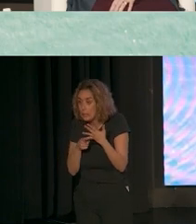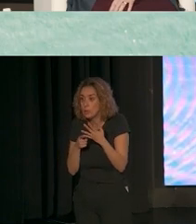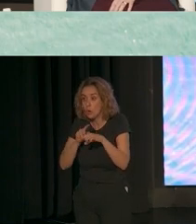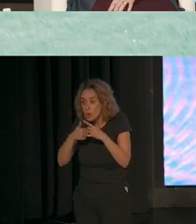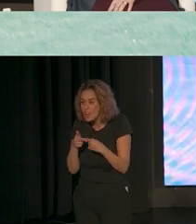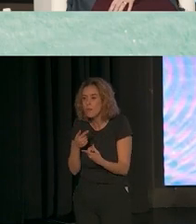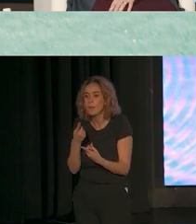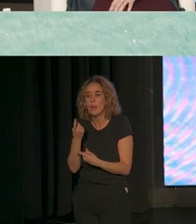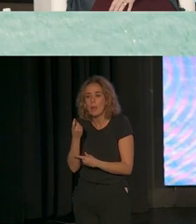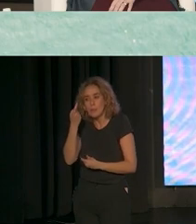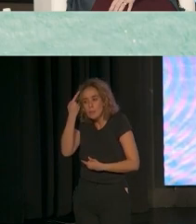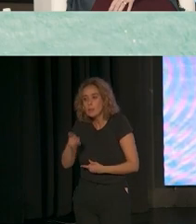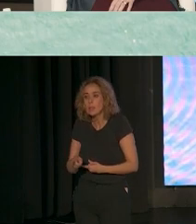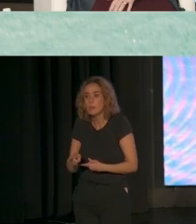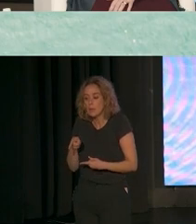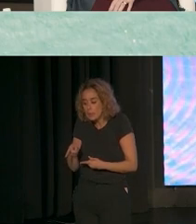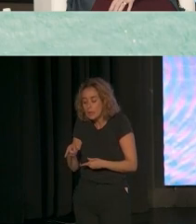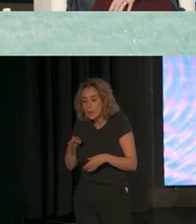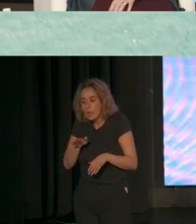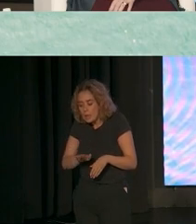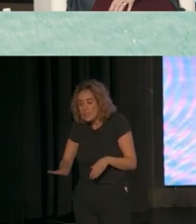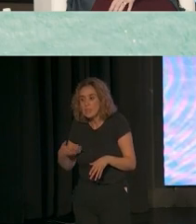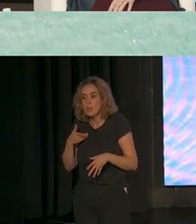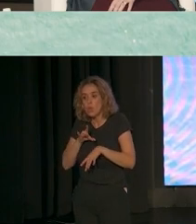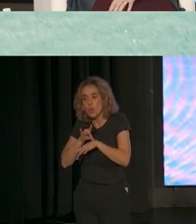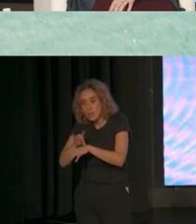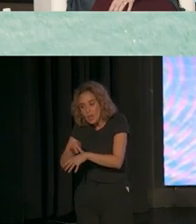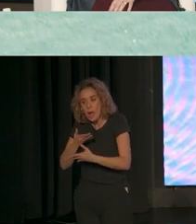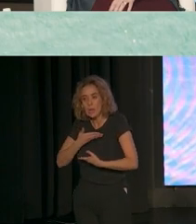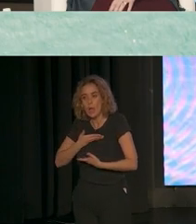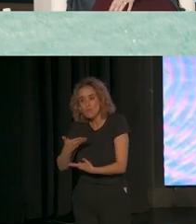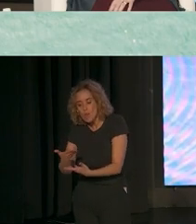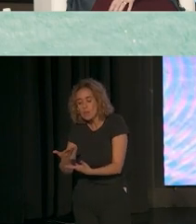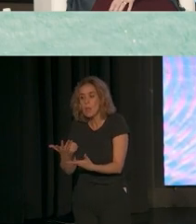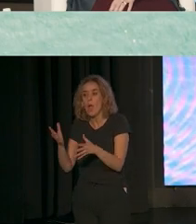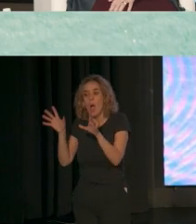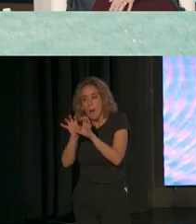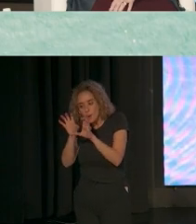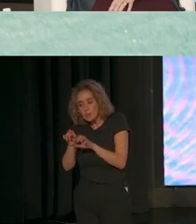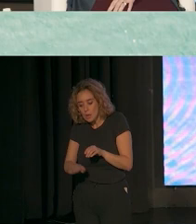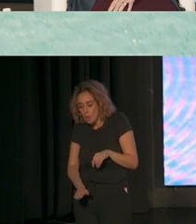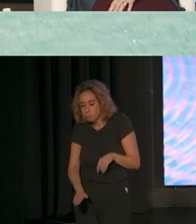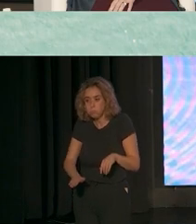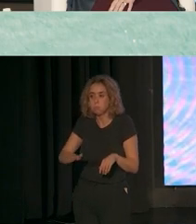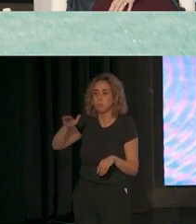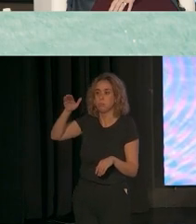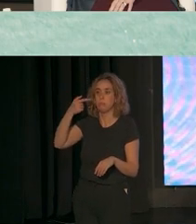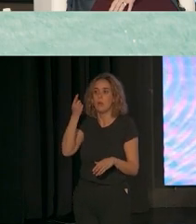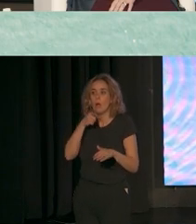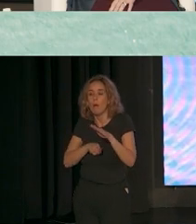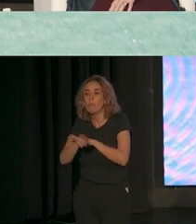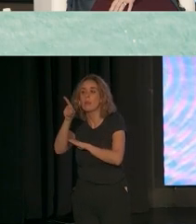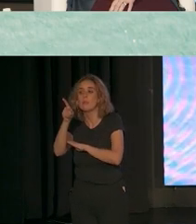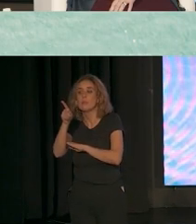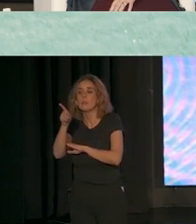es un niño que ellos pueden guiar, pueden ayudarle a aprender, a crecer y a desarrollarse y